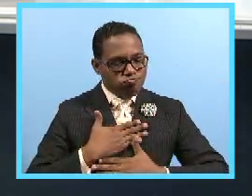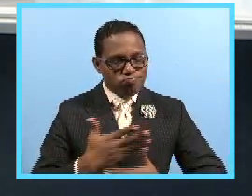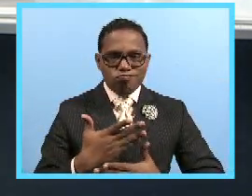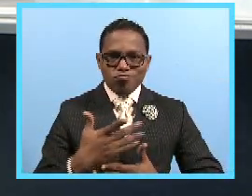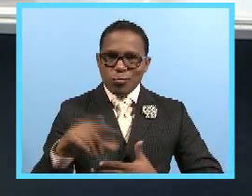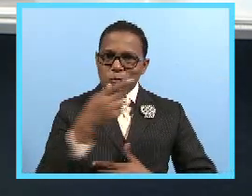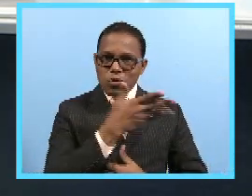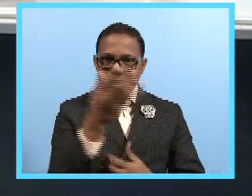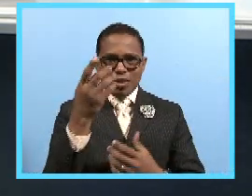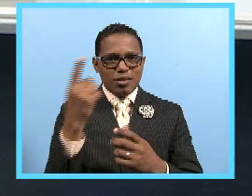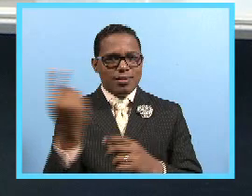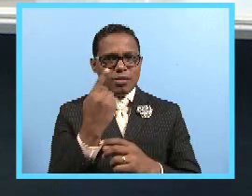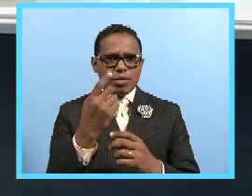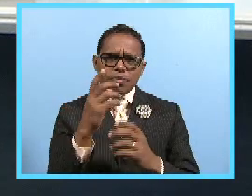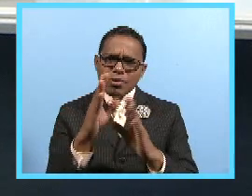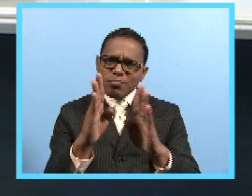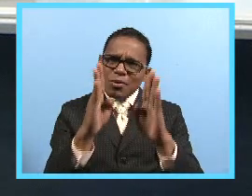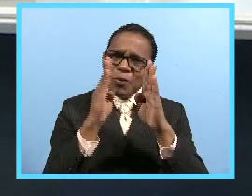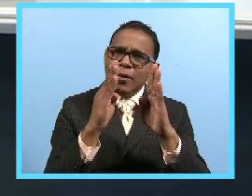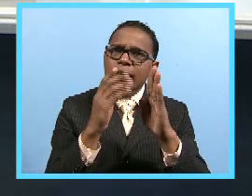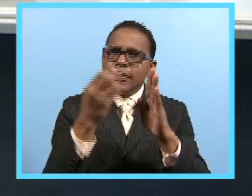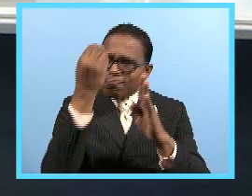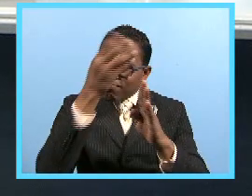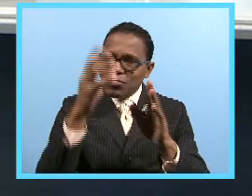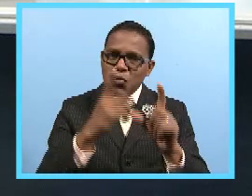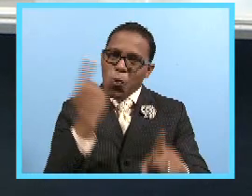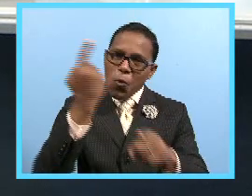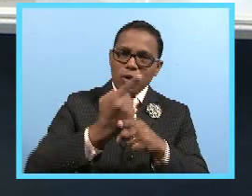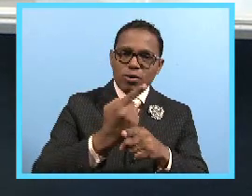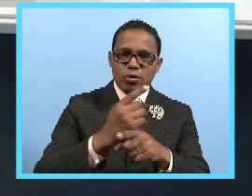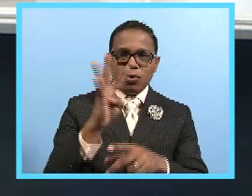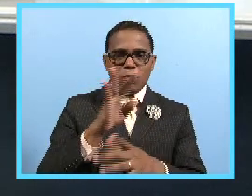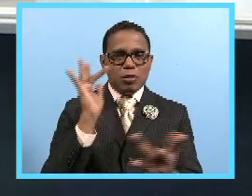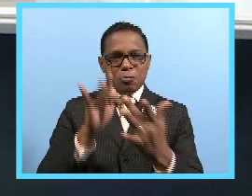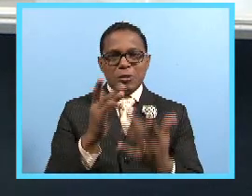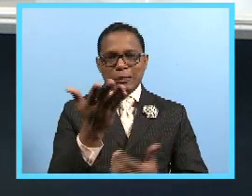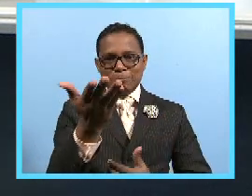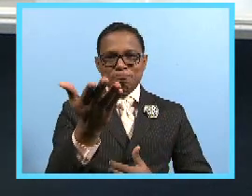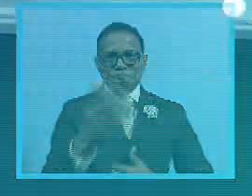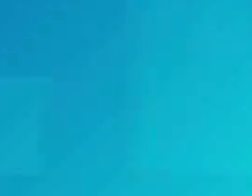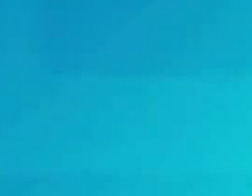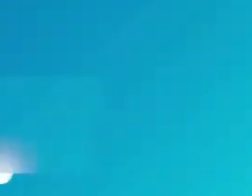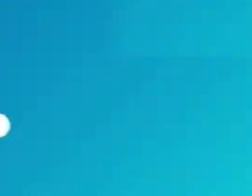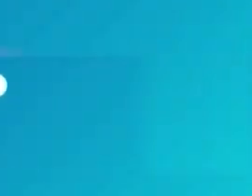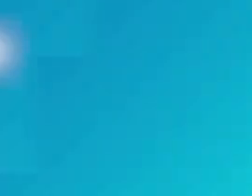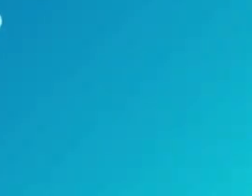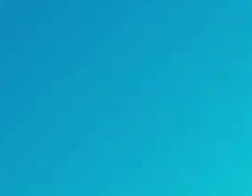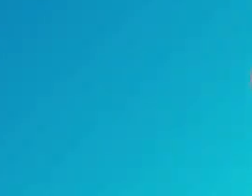mantenerles a ustedes en todo momento siempre bien informados. El 4 conecta.